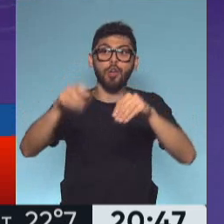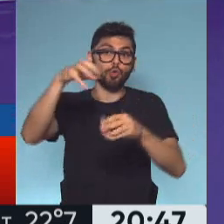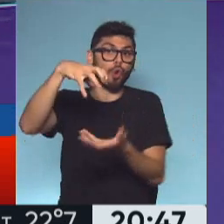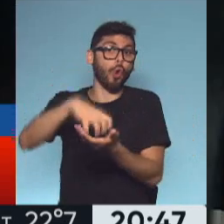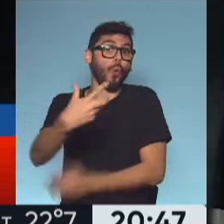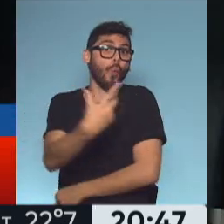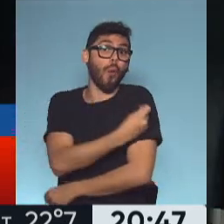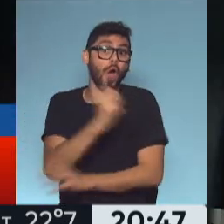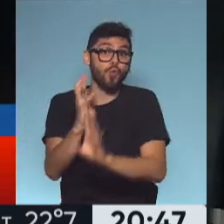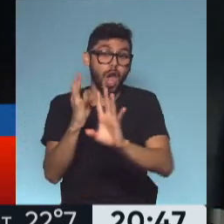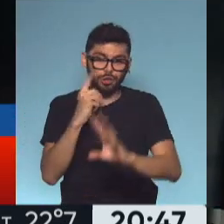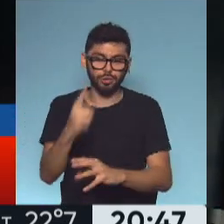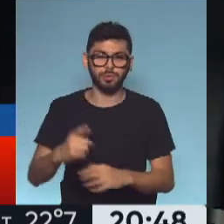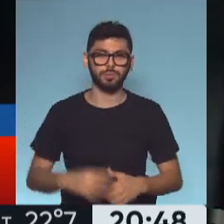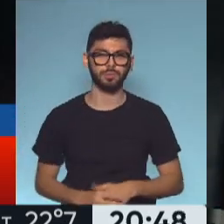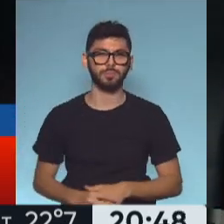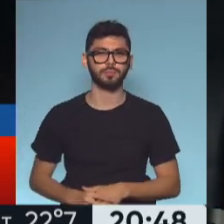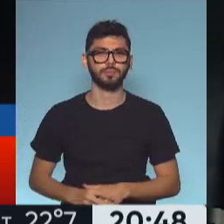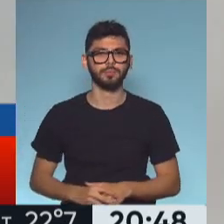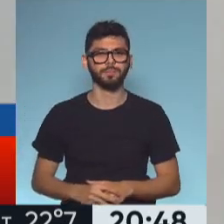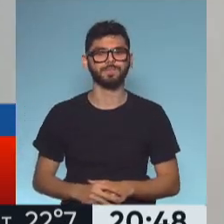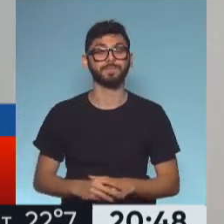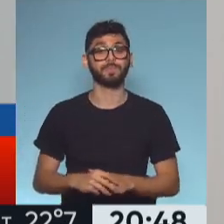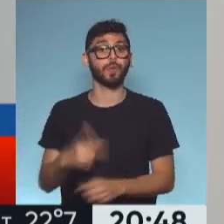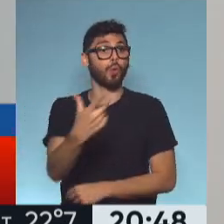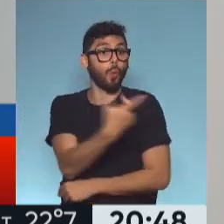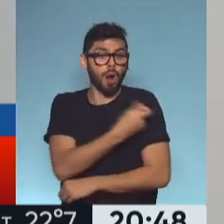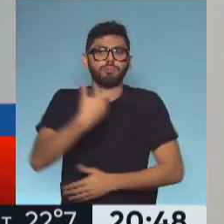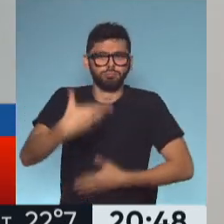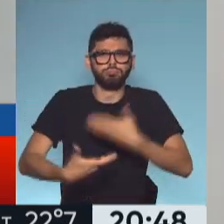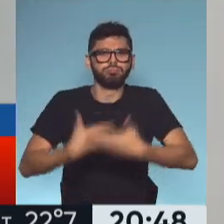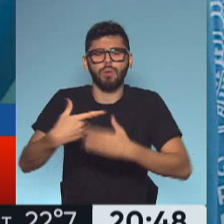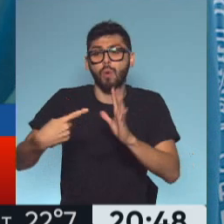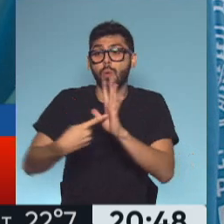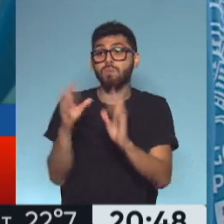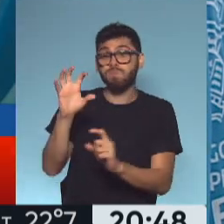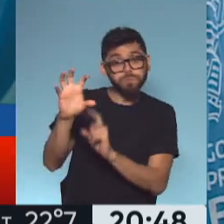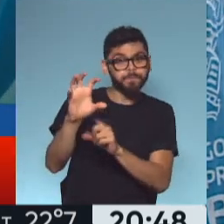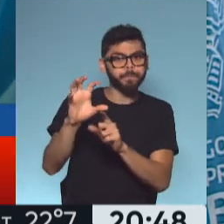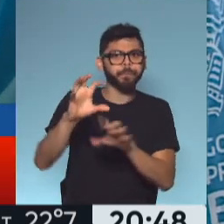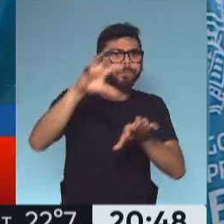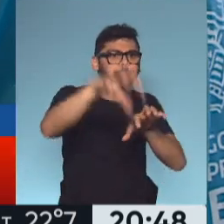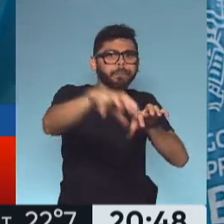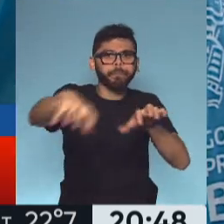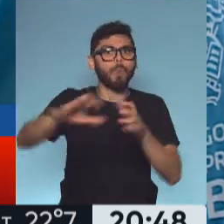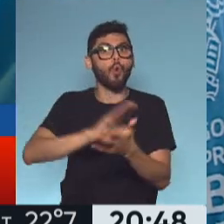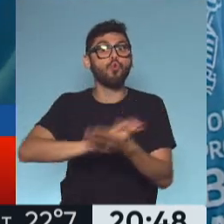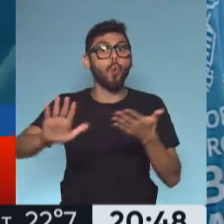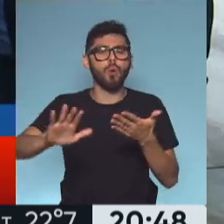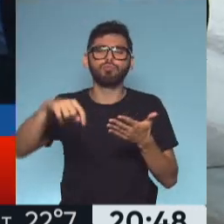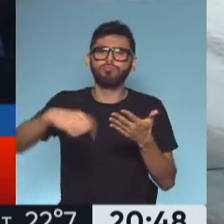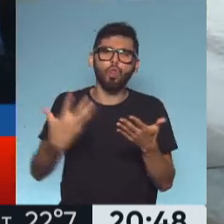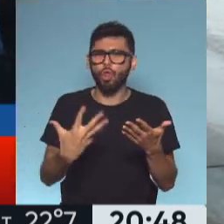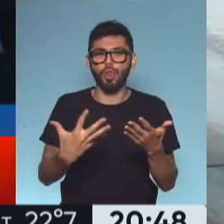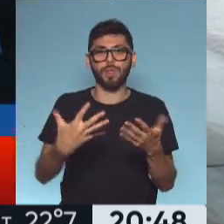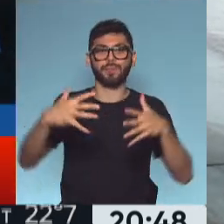vacunación. La campaña de vacunación avanza y la provincia de Buenos Aires suma nuevos vacunatorios, esta vez en el predio